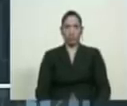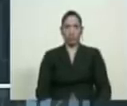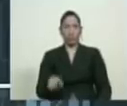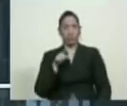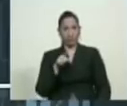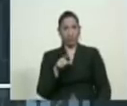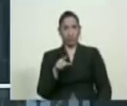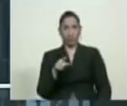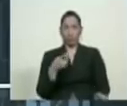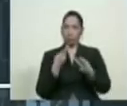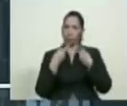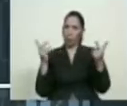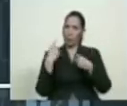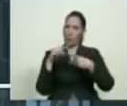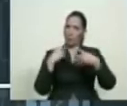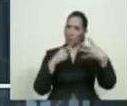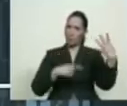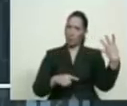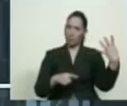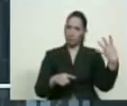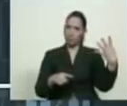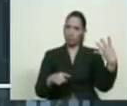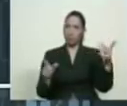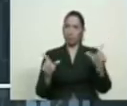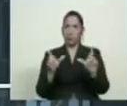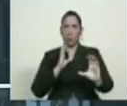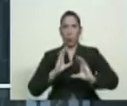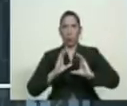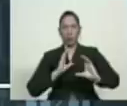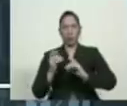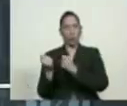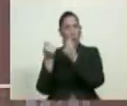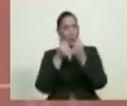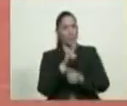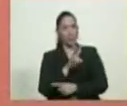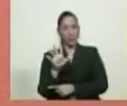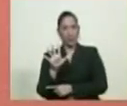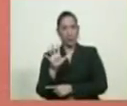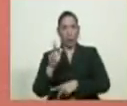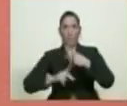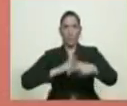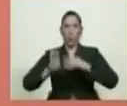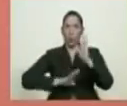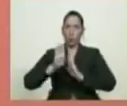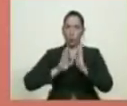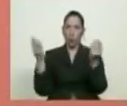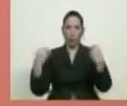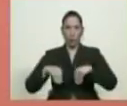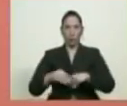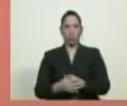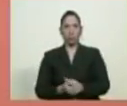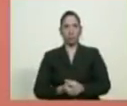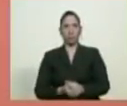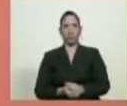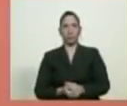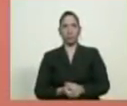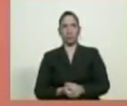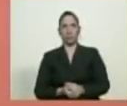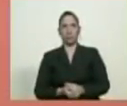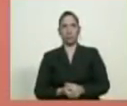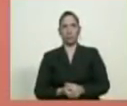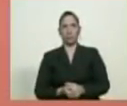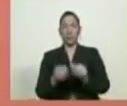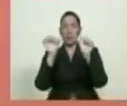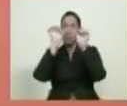en los distintos medios de comunicación, pues, los precios de los 25 rubros acordados. Sobre el